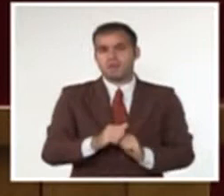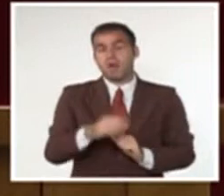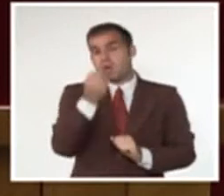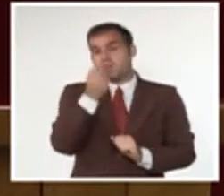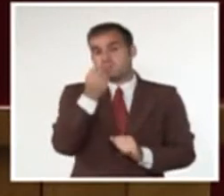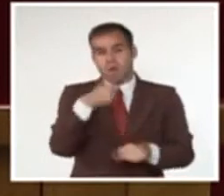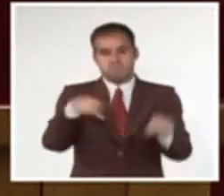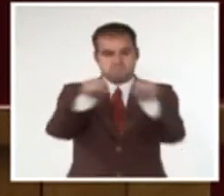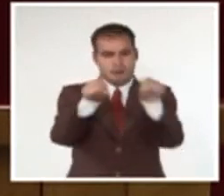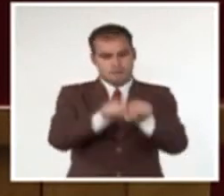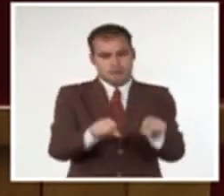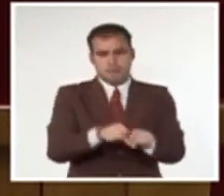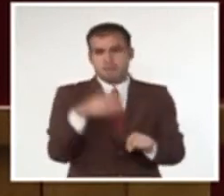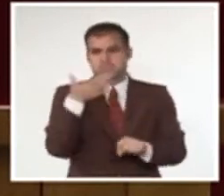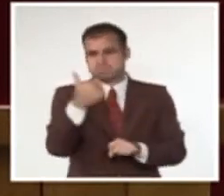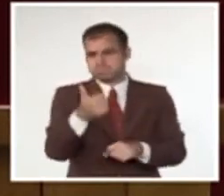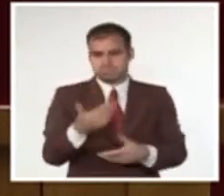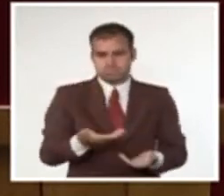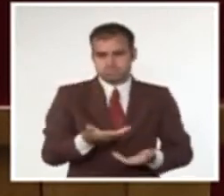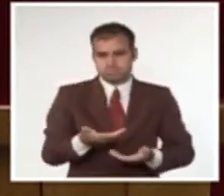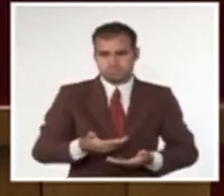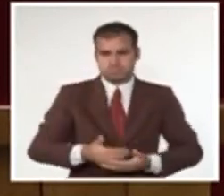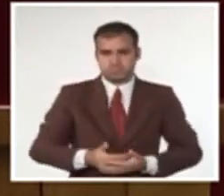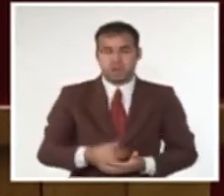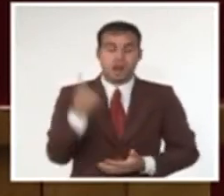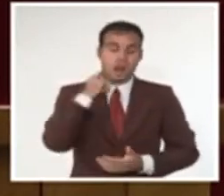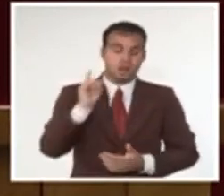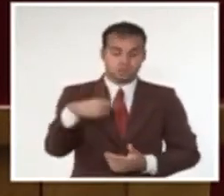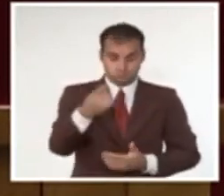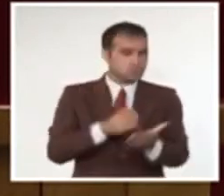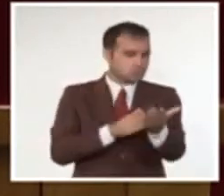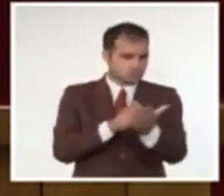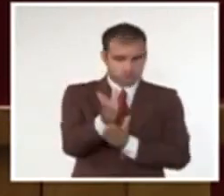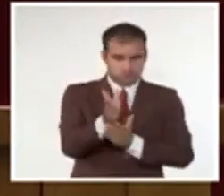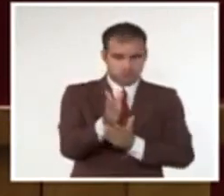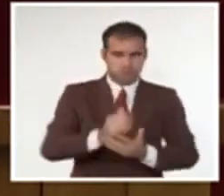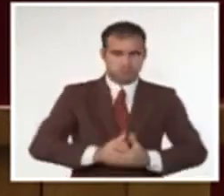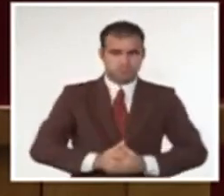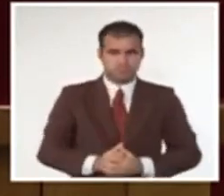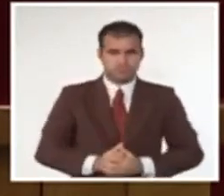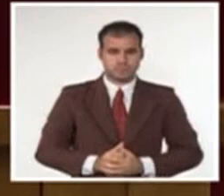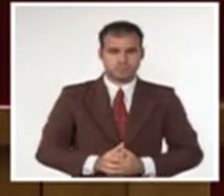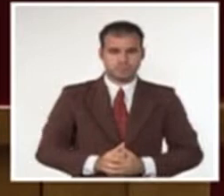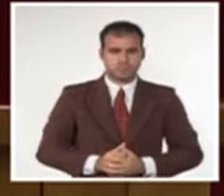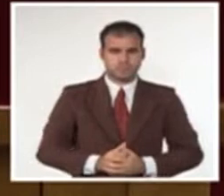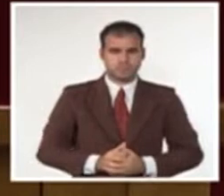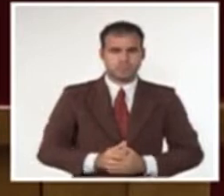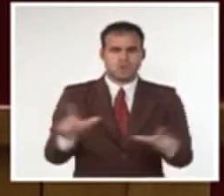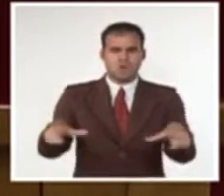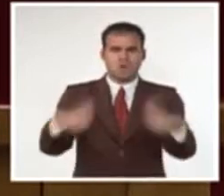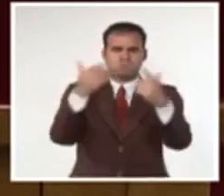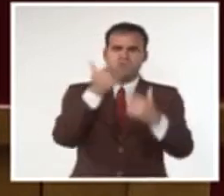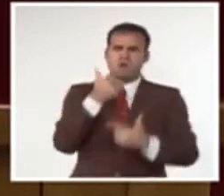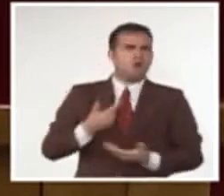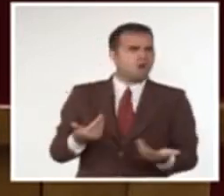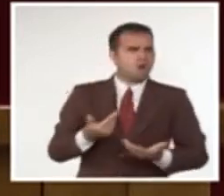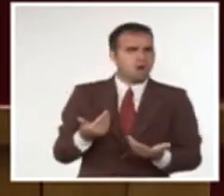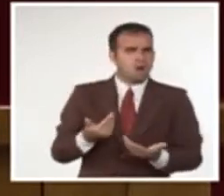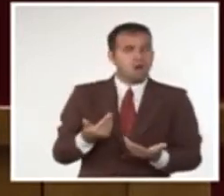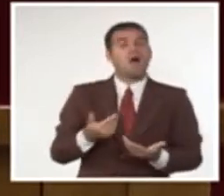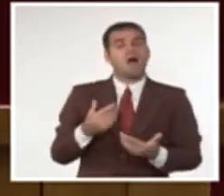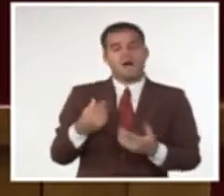de generación que se mantiene en el próximo año. Para garantizarlo, se ha decidido priorizar la asignación de